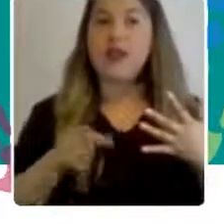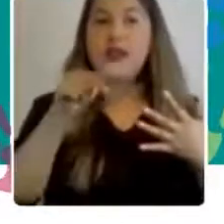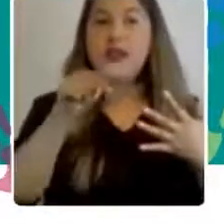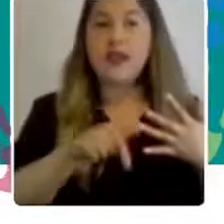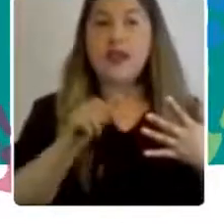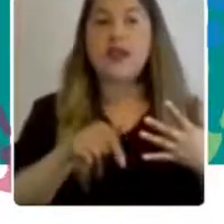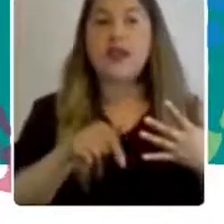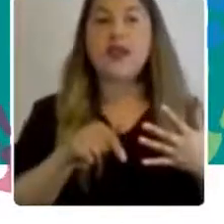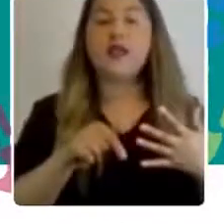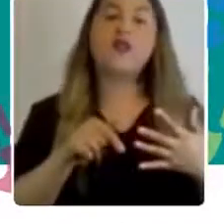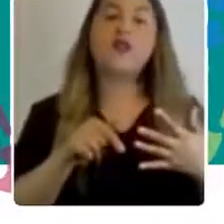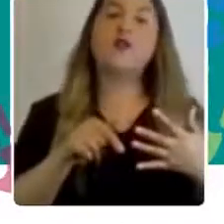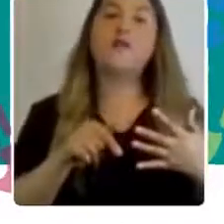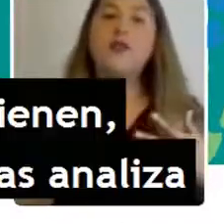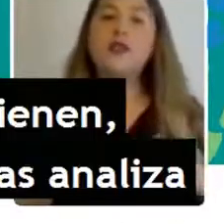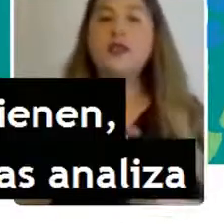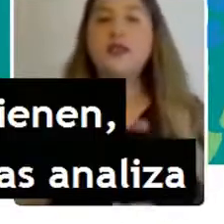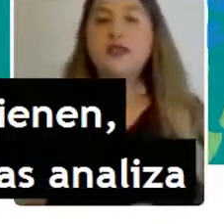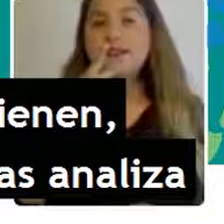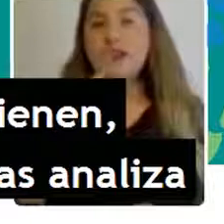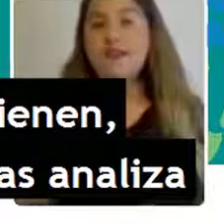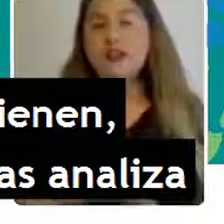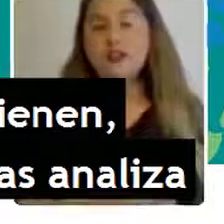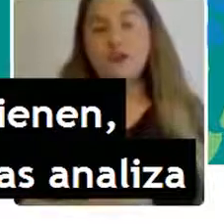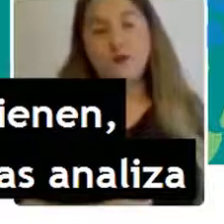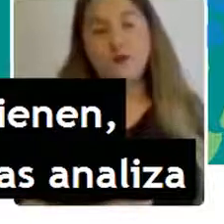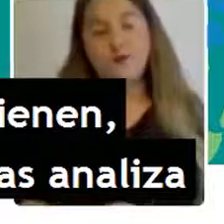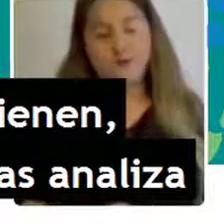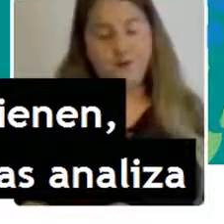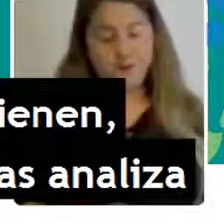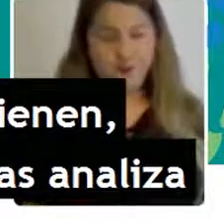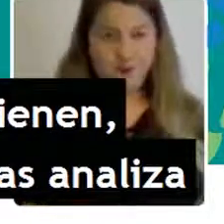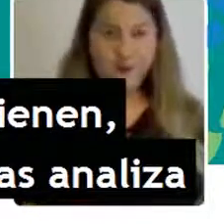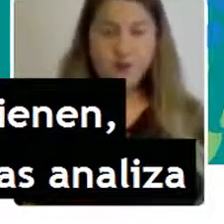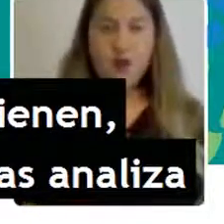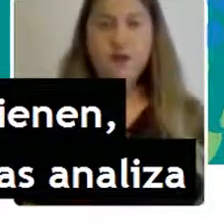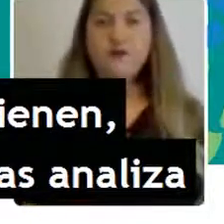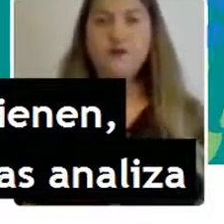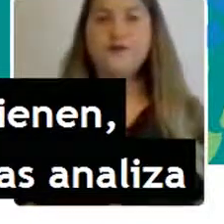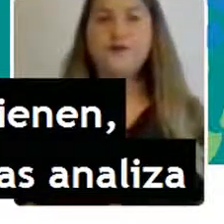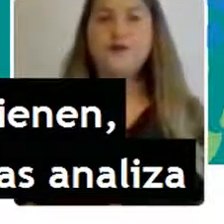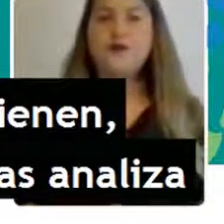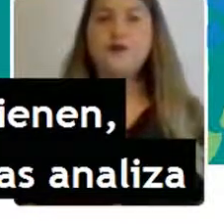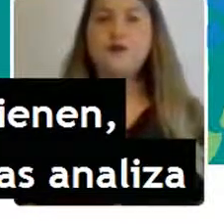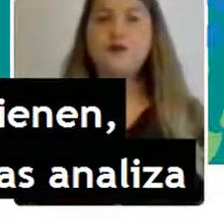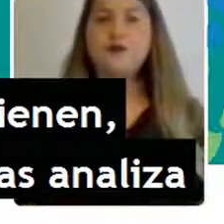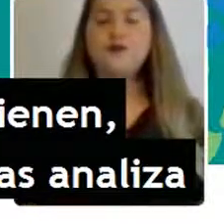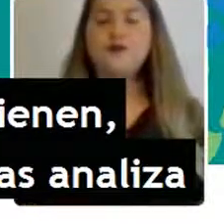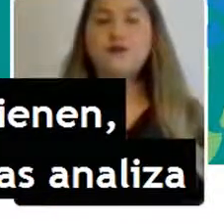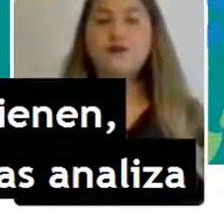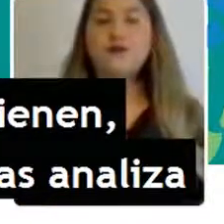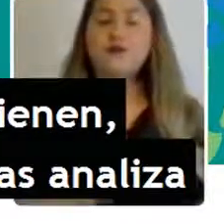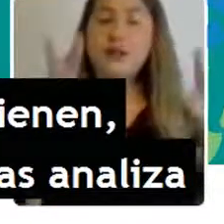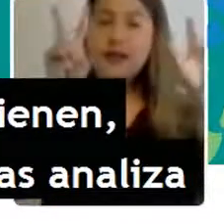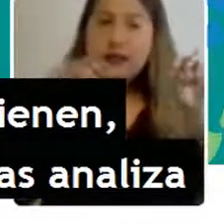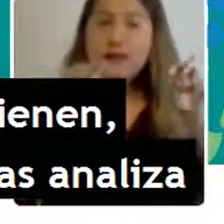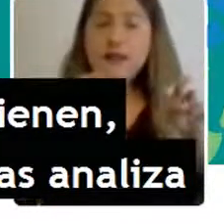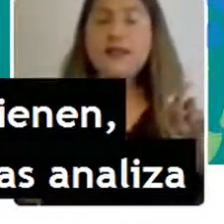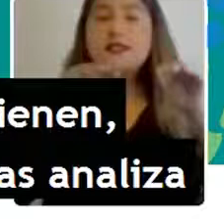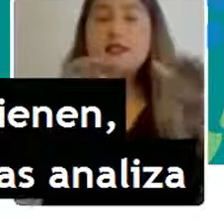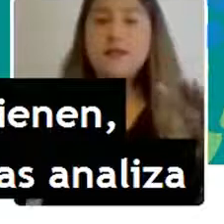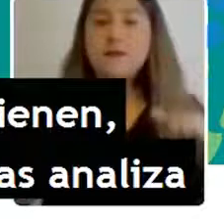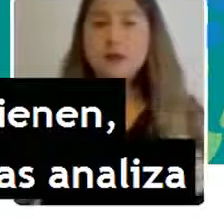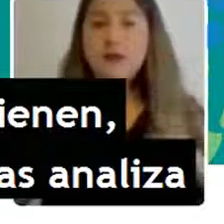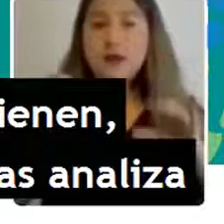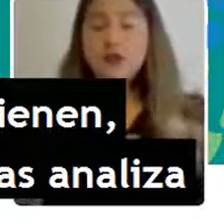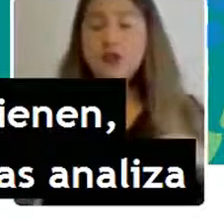Y en función de esos complejidades que tienen